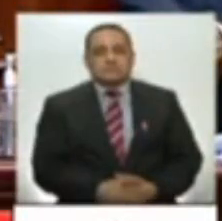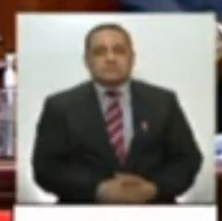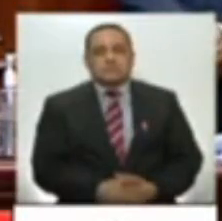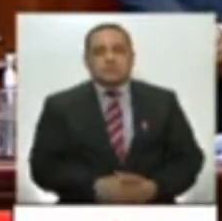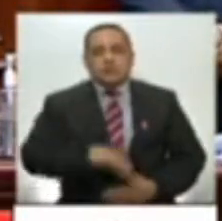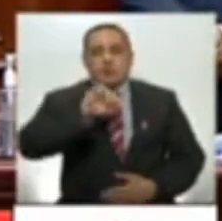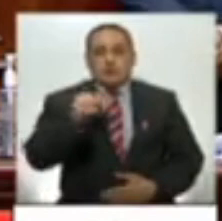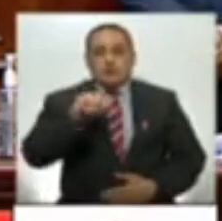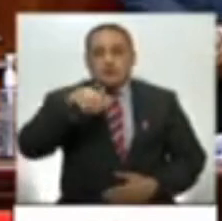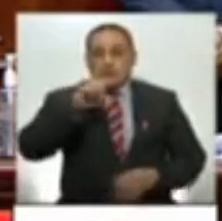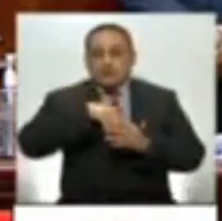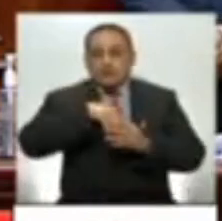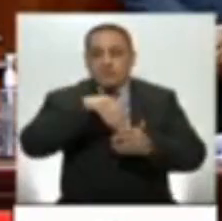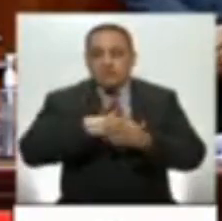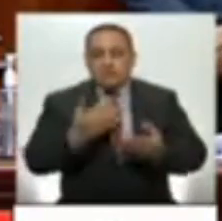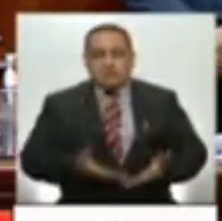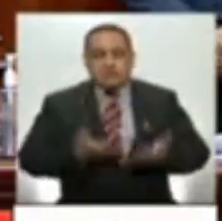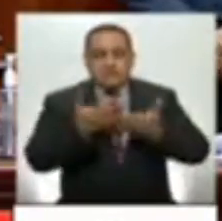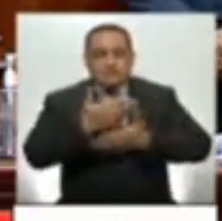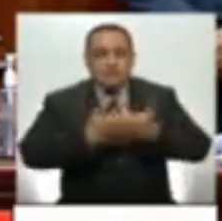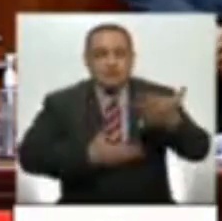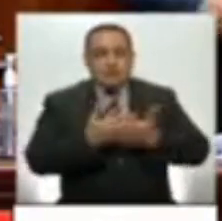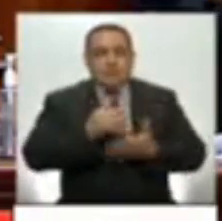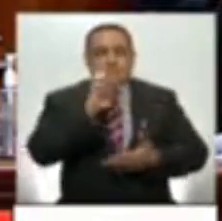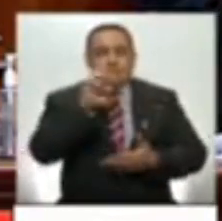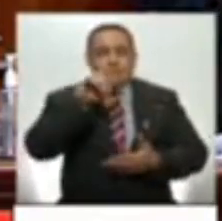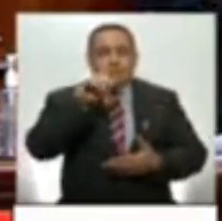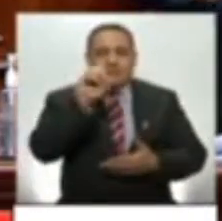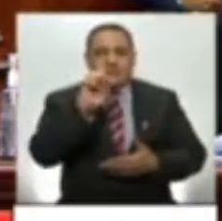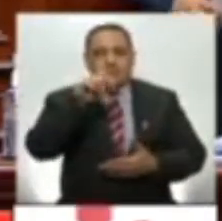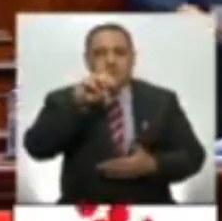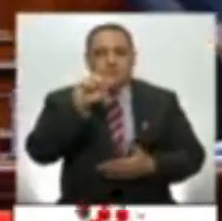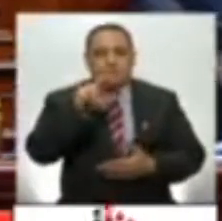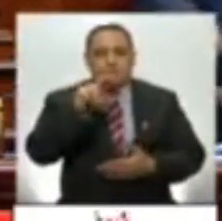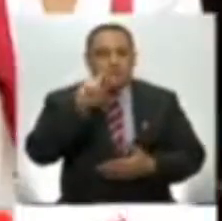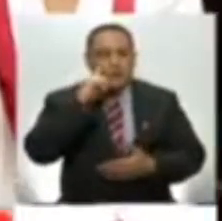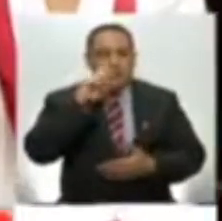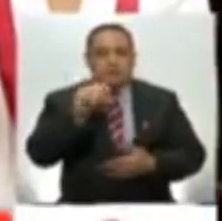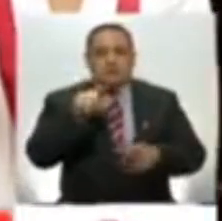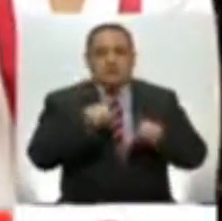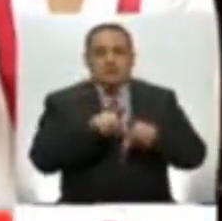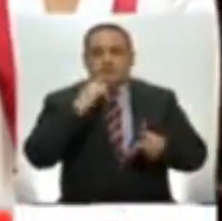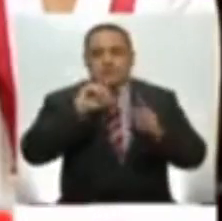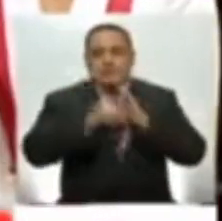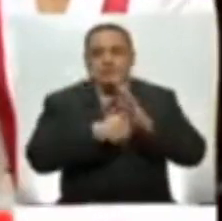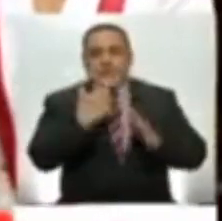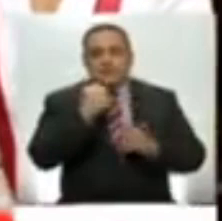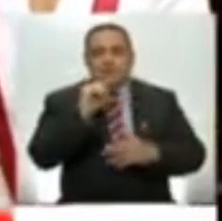Jurado Nacional de Elecciones, credencial otorgada a Fernando Mario Herrera Mamani, DNI